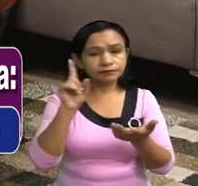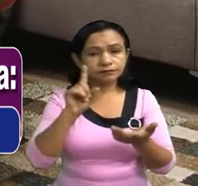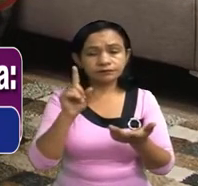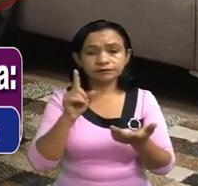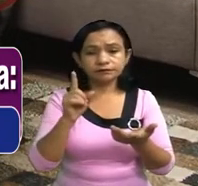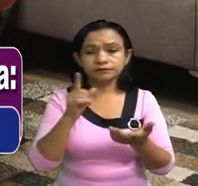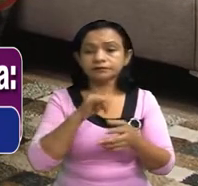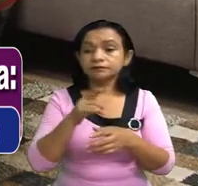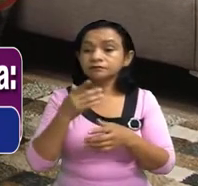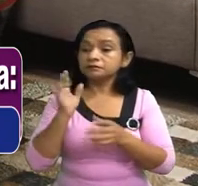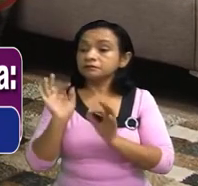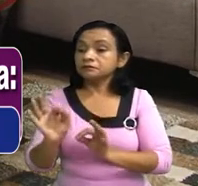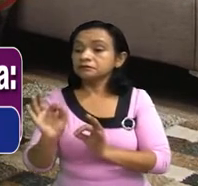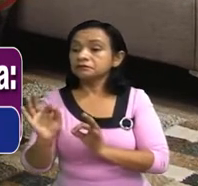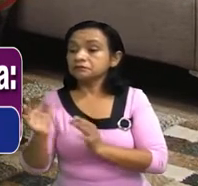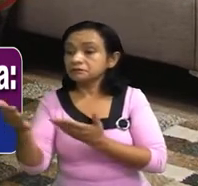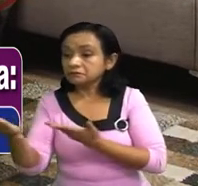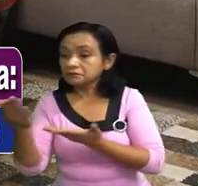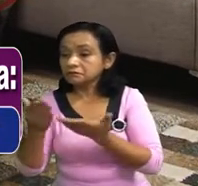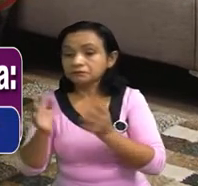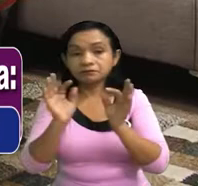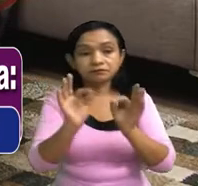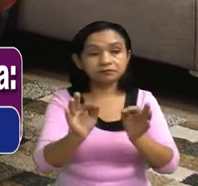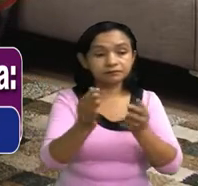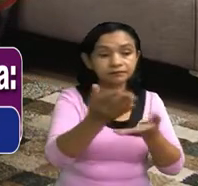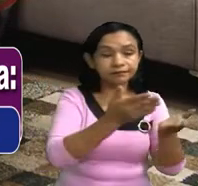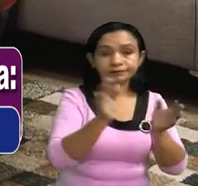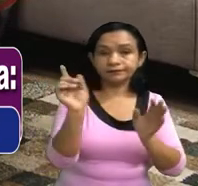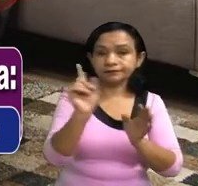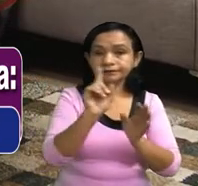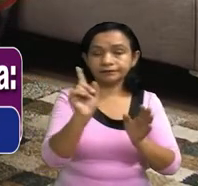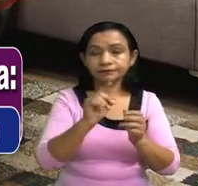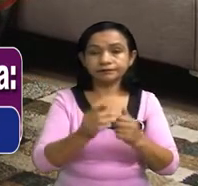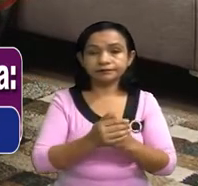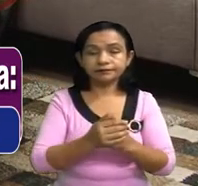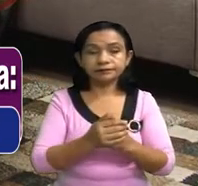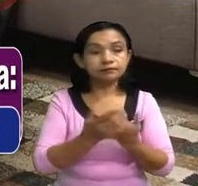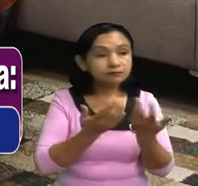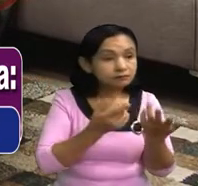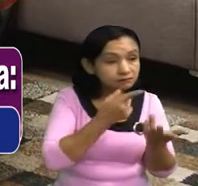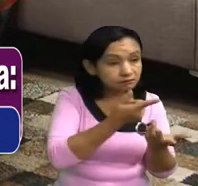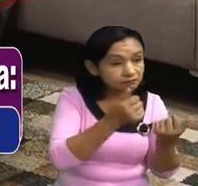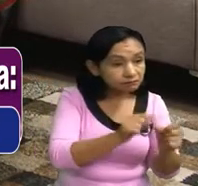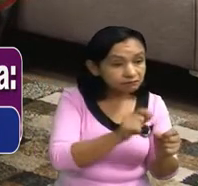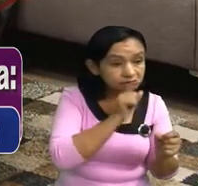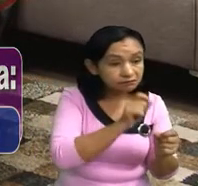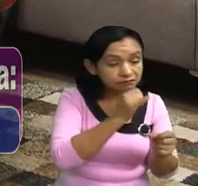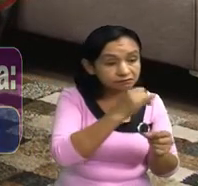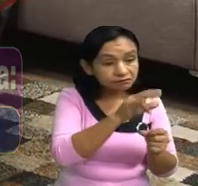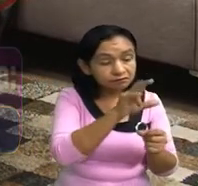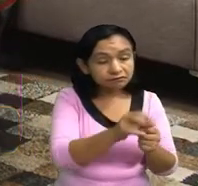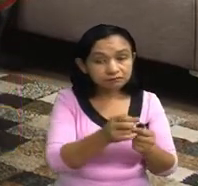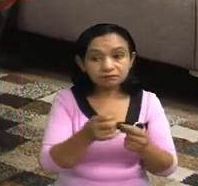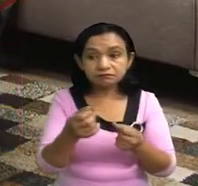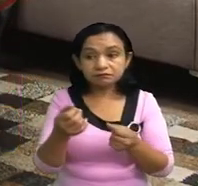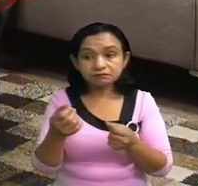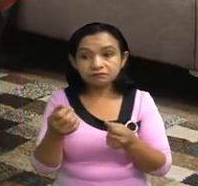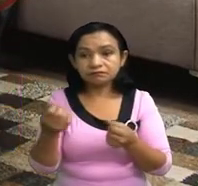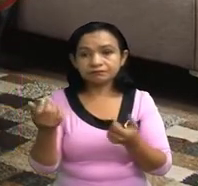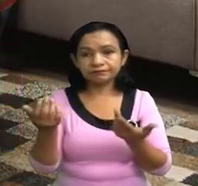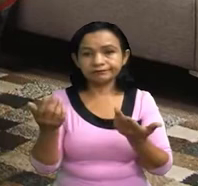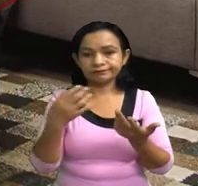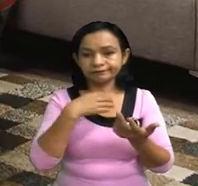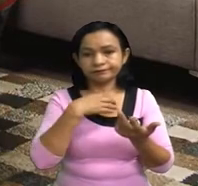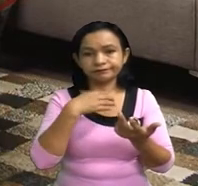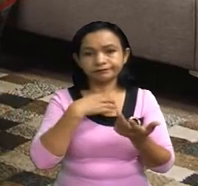con nadie. Okay. Si nosotros buscamos la aprobación a lo que decimos o quedar bien con alguien, nosotros ya no